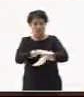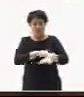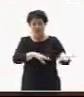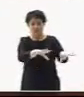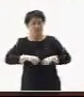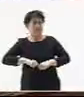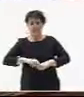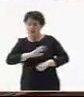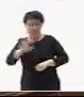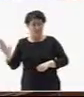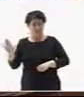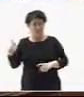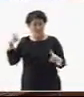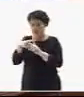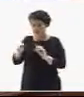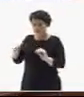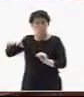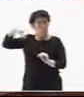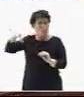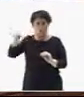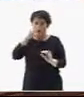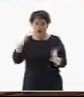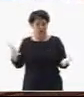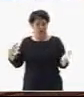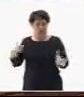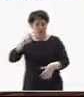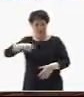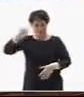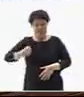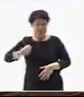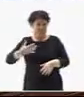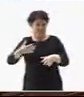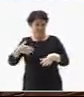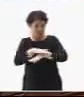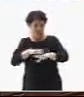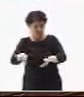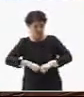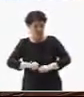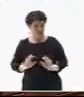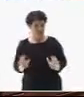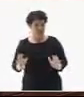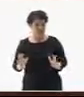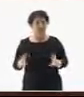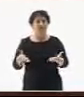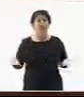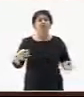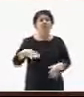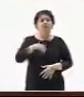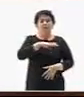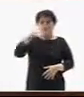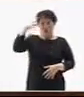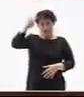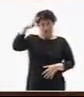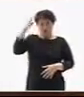Canarias. Señor Clavijo, lamento que en todas sus intervenciones, de momento